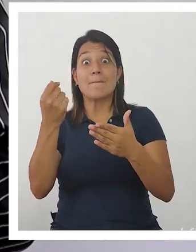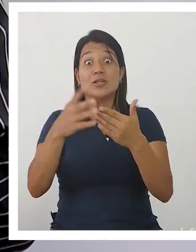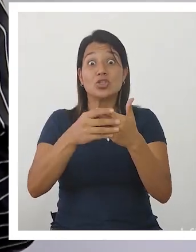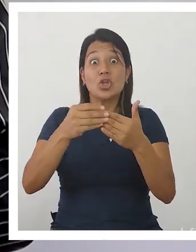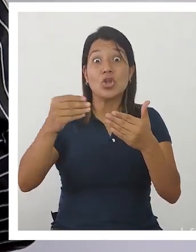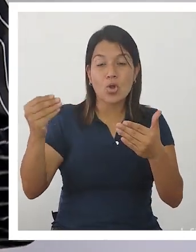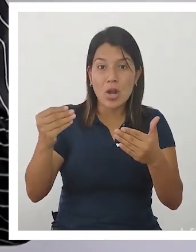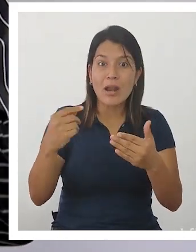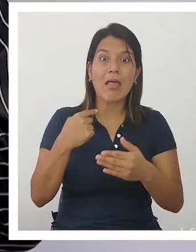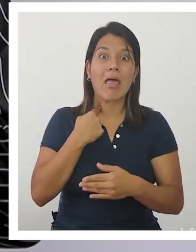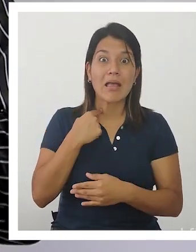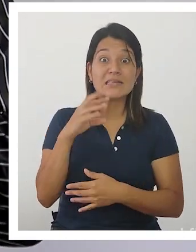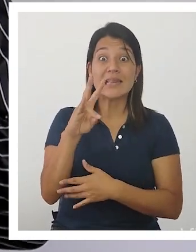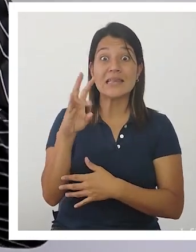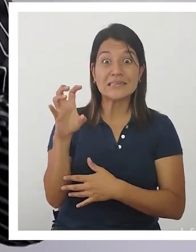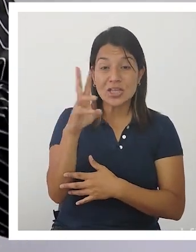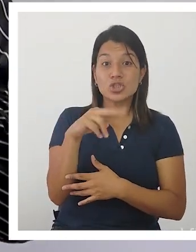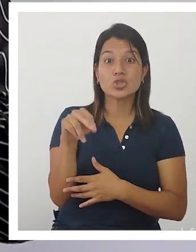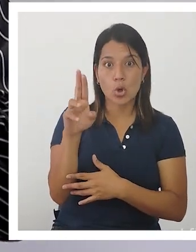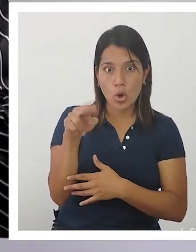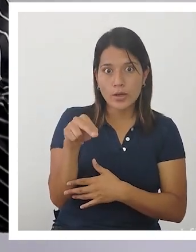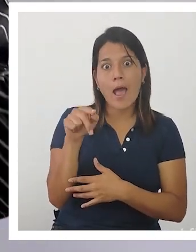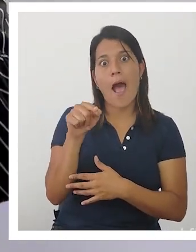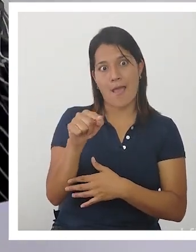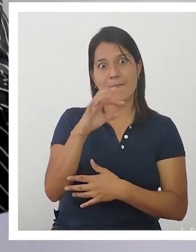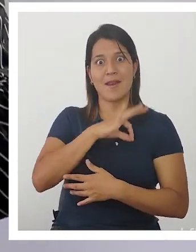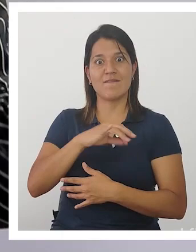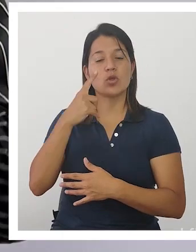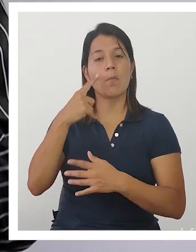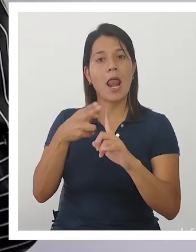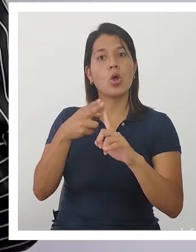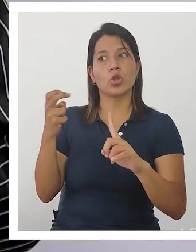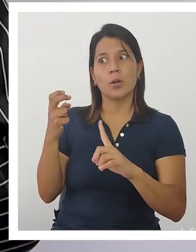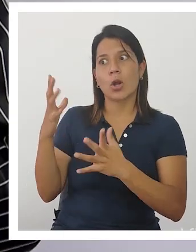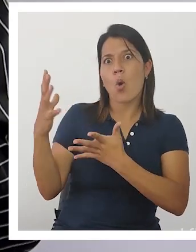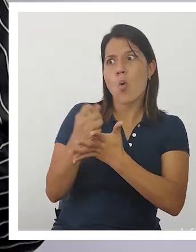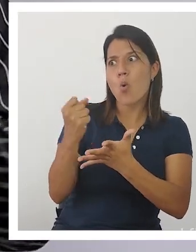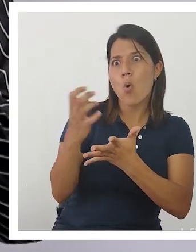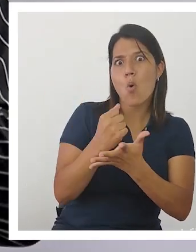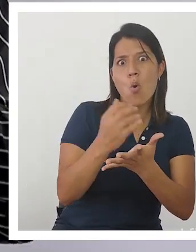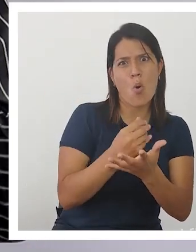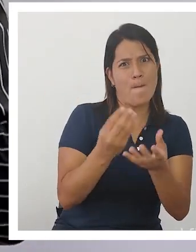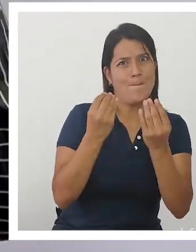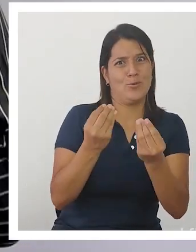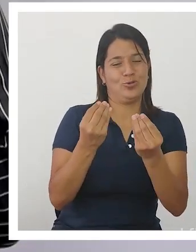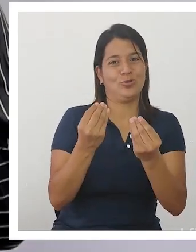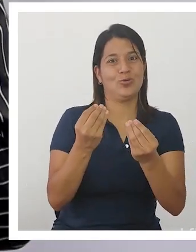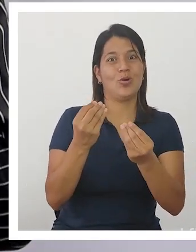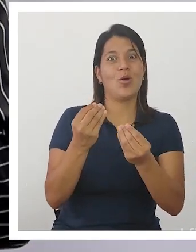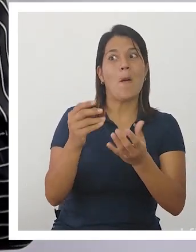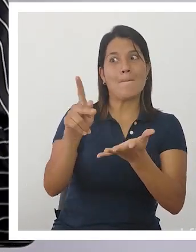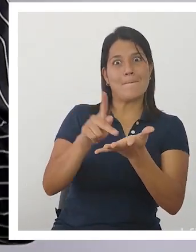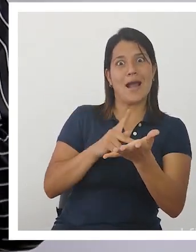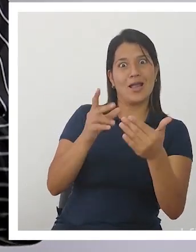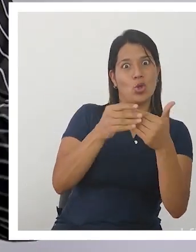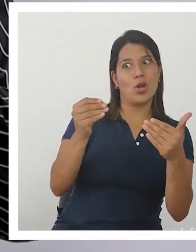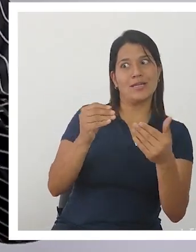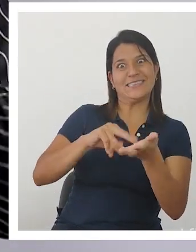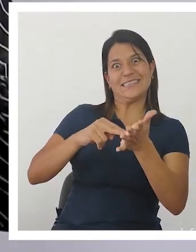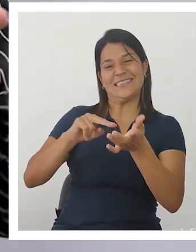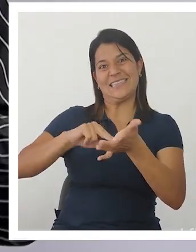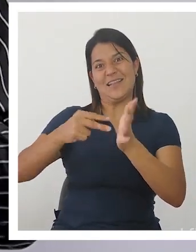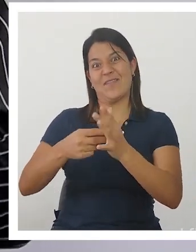vacacionar. Entonces, ya eso es una cuestión de organización interna. Creo que no se vale en sí